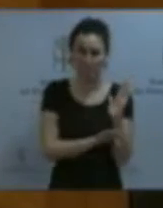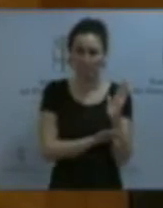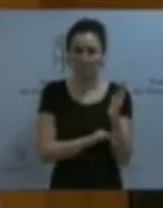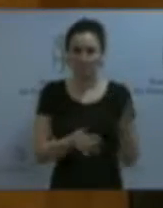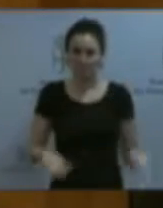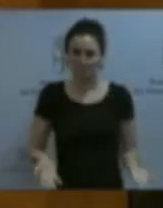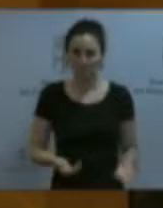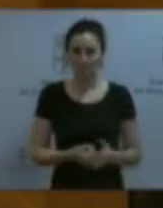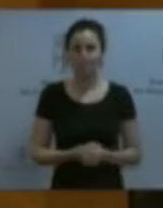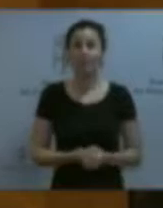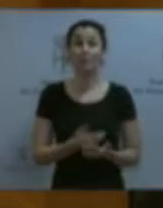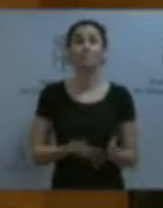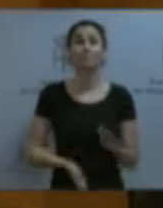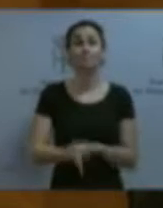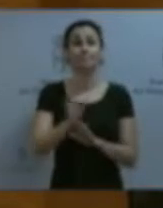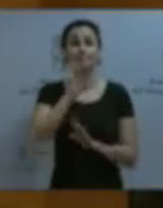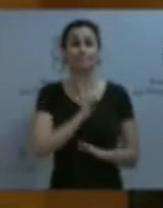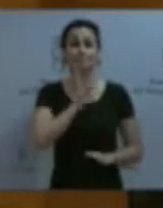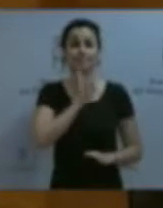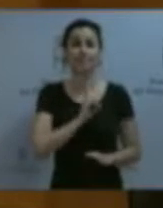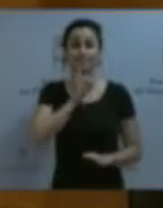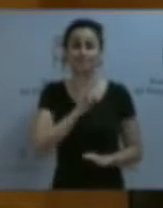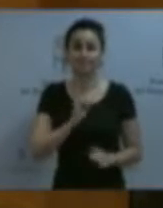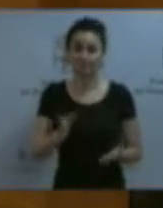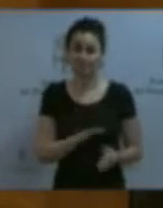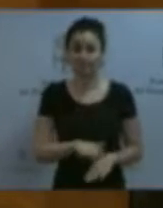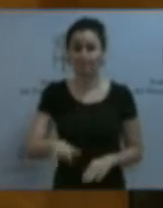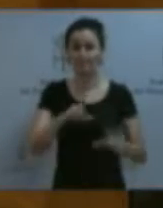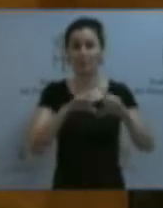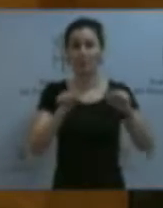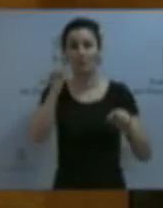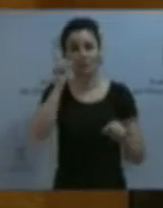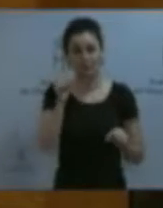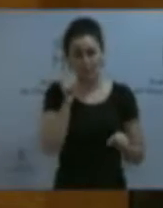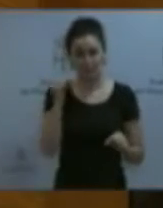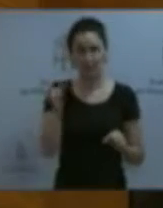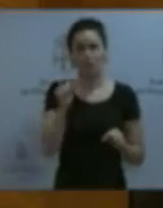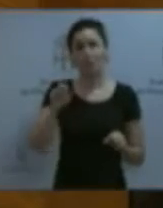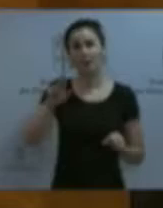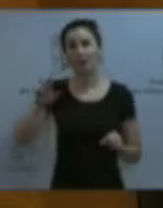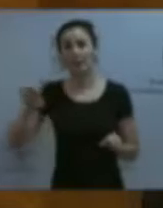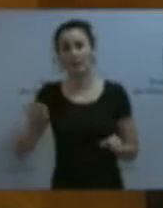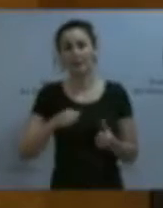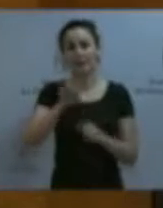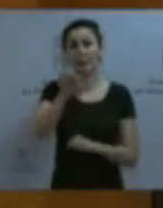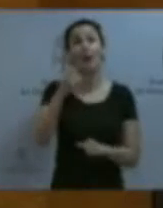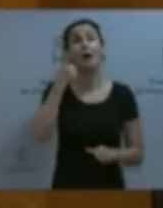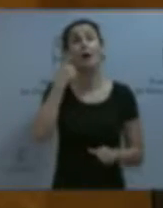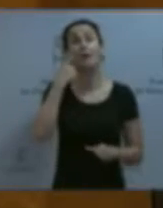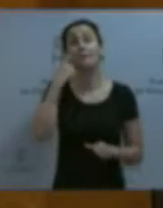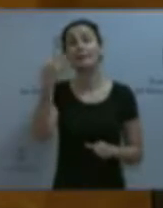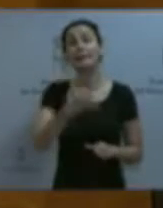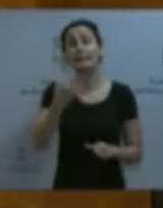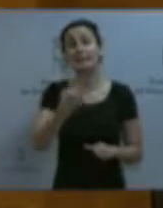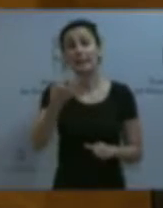que seguimos recibiéndoles, ¿no? Seguimos recibiéndoles del área de Ubieu, de Xarrio, de Xixón. Mire usted a ver qué es lo que está pasando